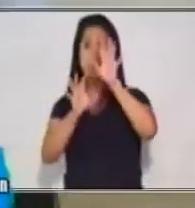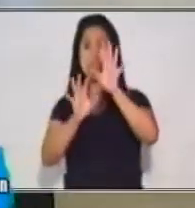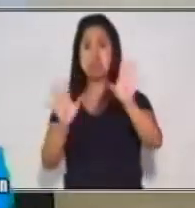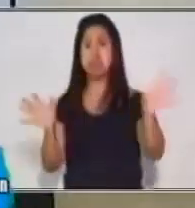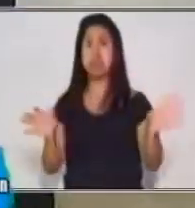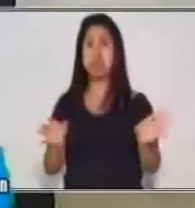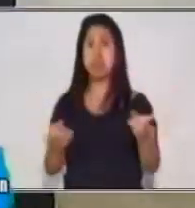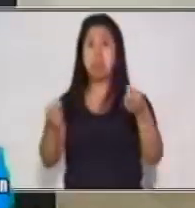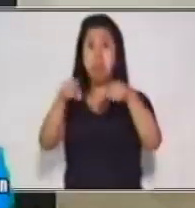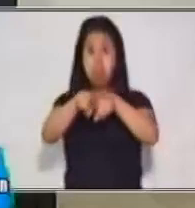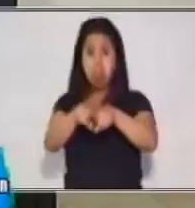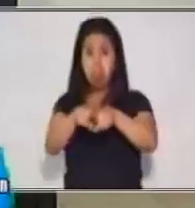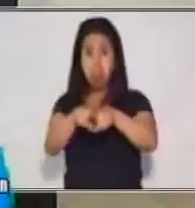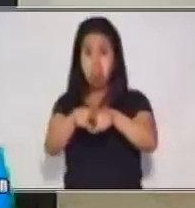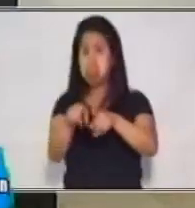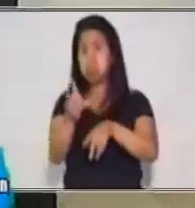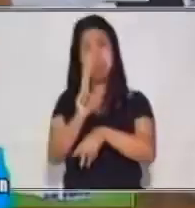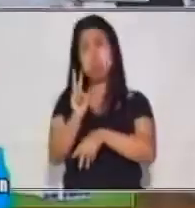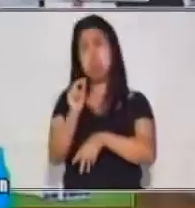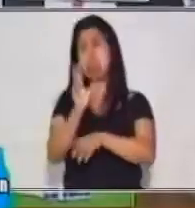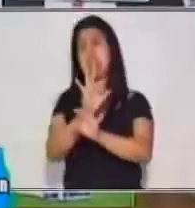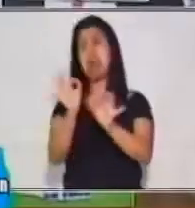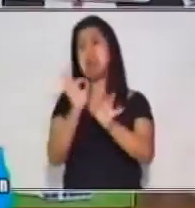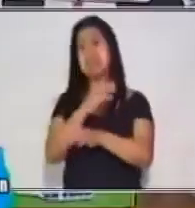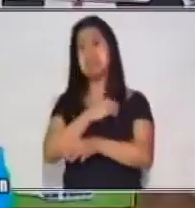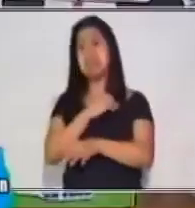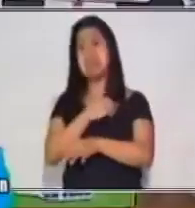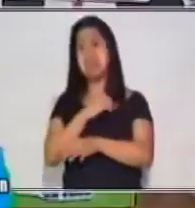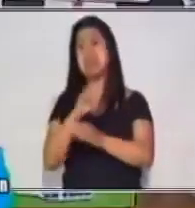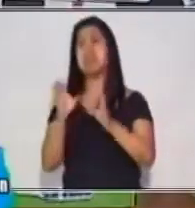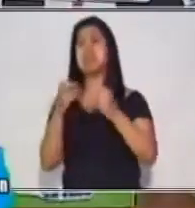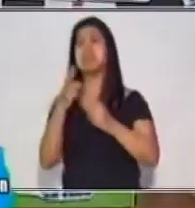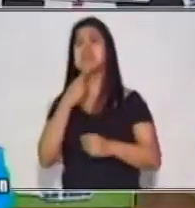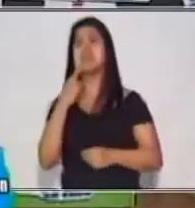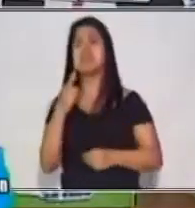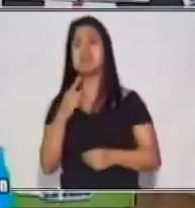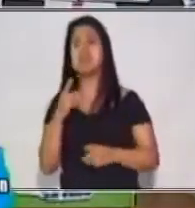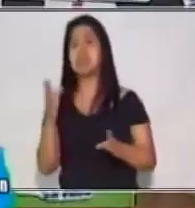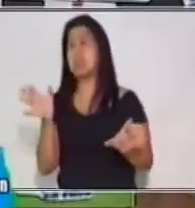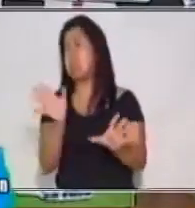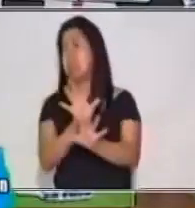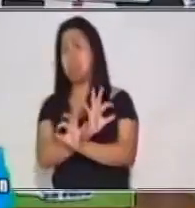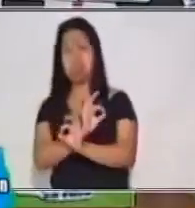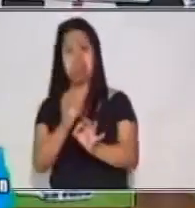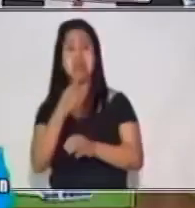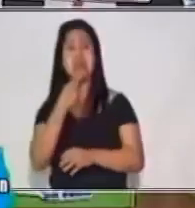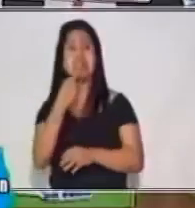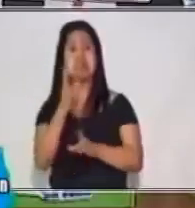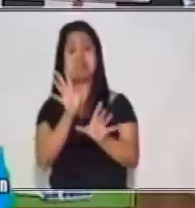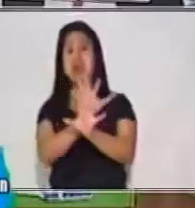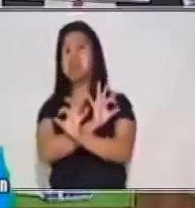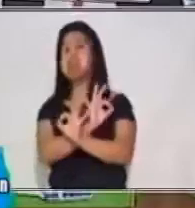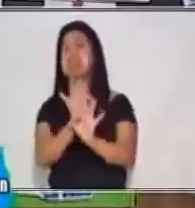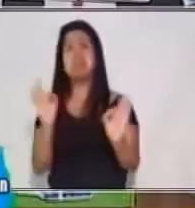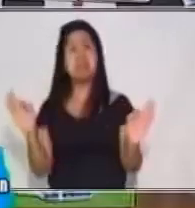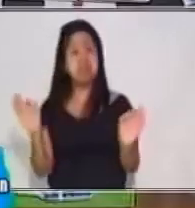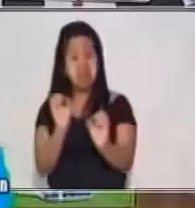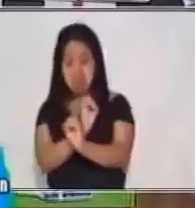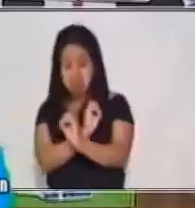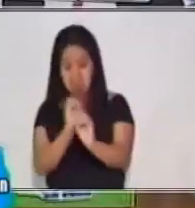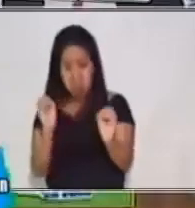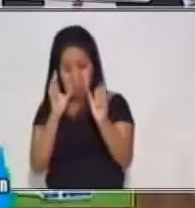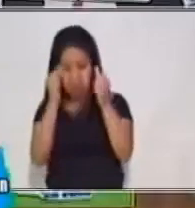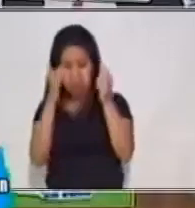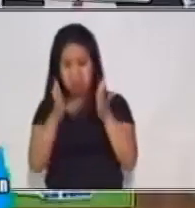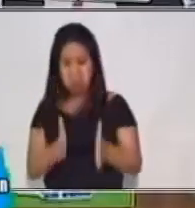Aquí tampoco. Si nos damos cuenta, no tenemos ninguna persona, ningún alumno que prefiere fútbol y